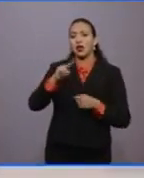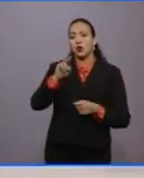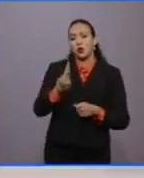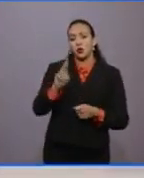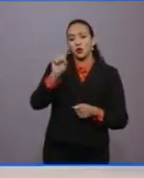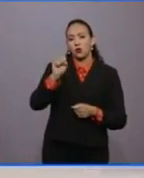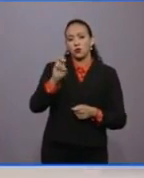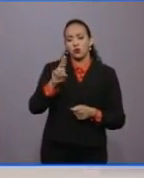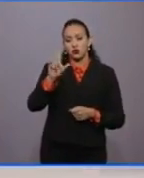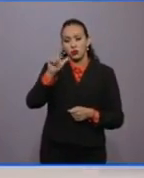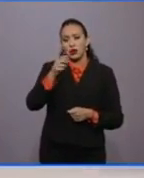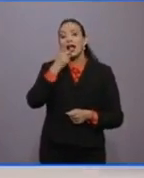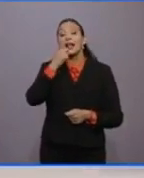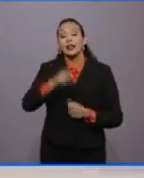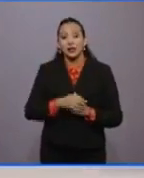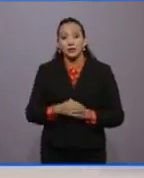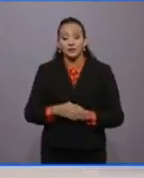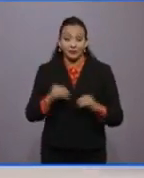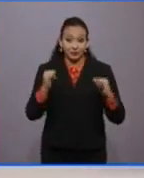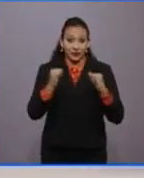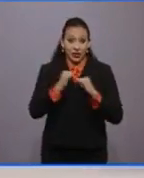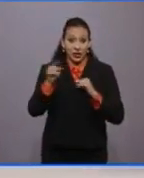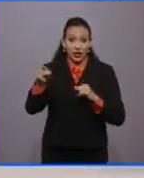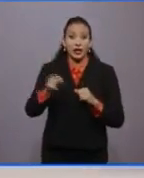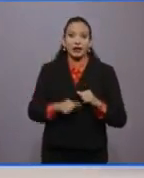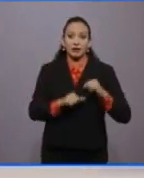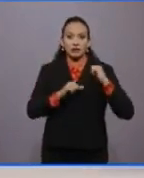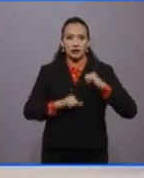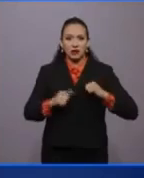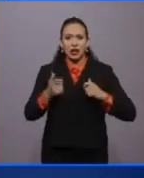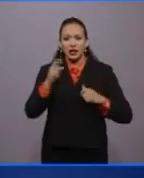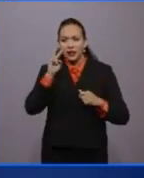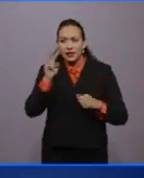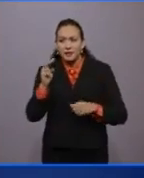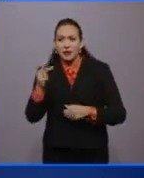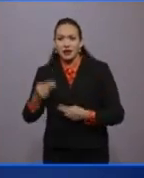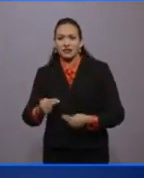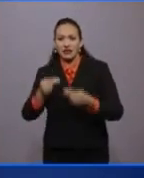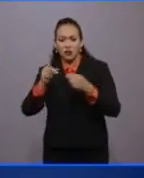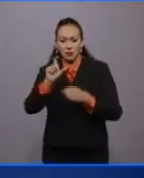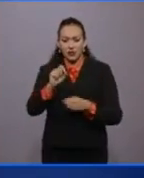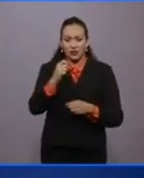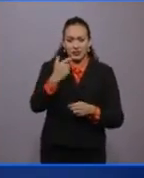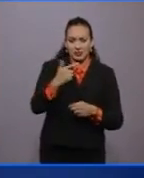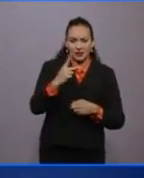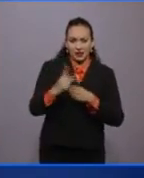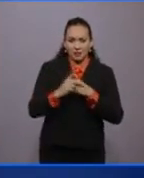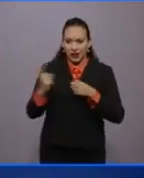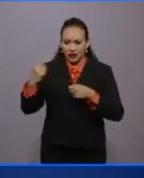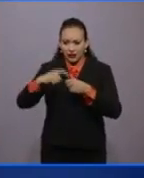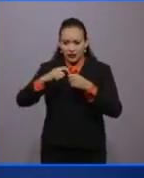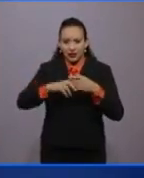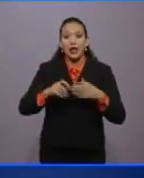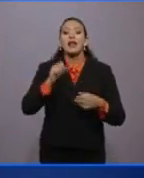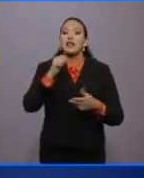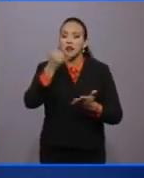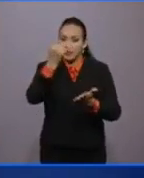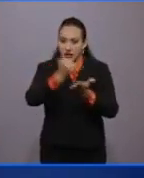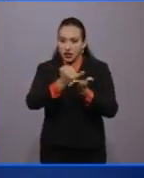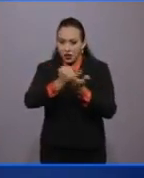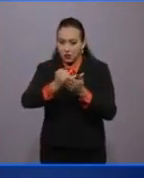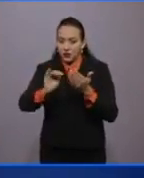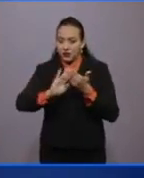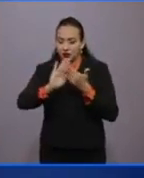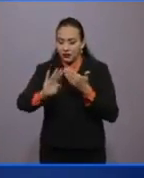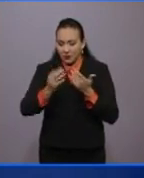der Leyen, dijo que el organismo que maneja el comercio de los 27 países miembros también pausará los aranceles impuestos